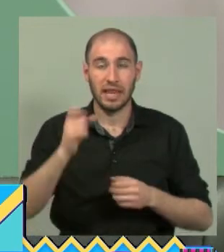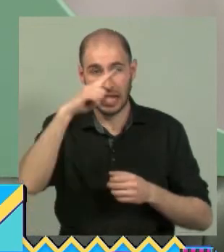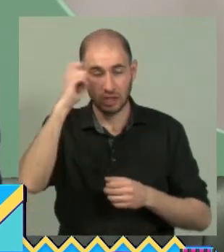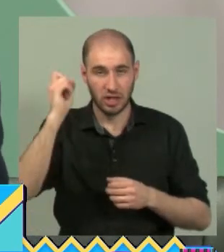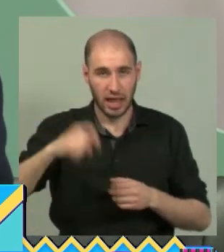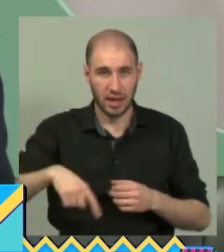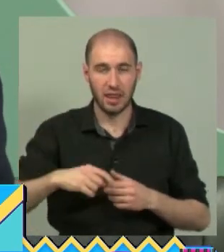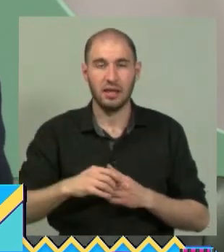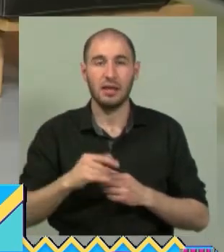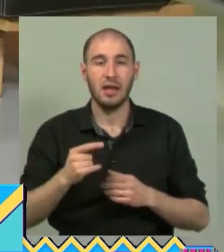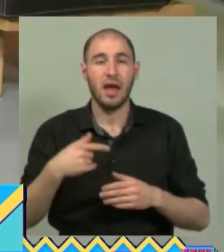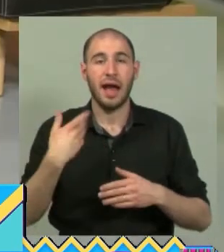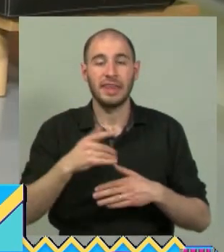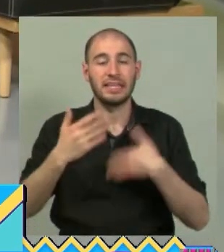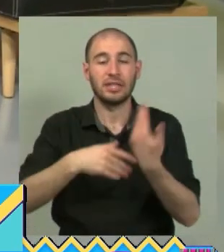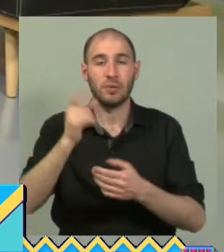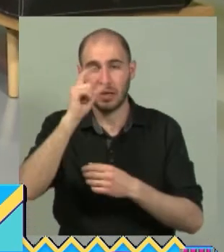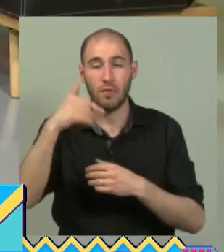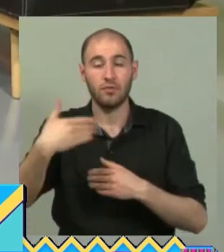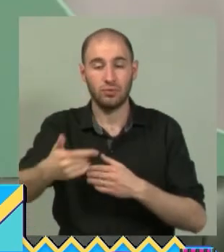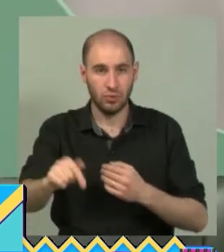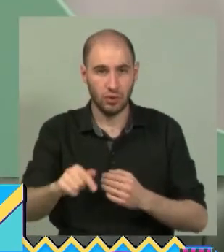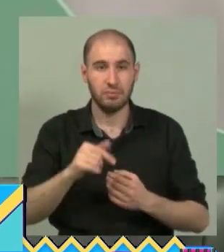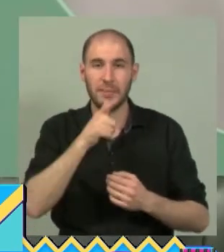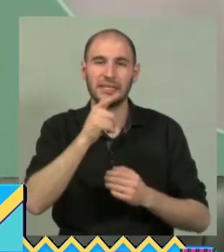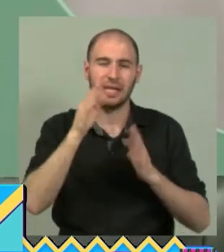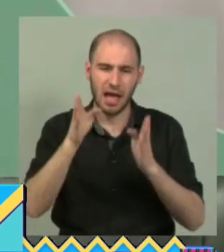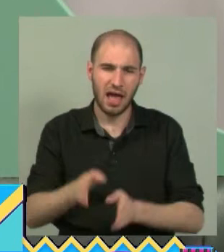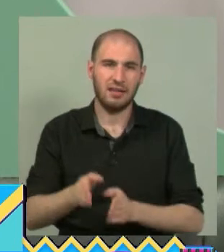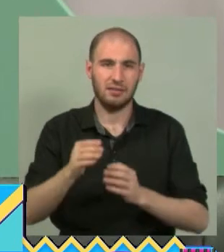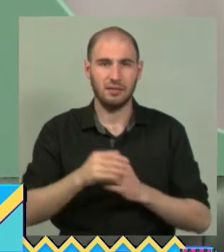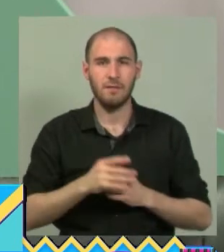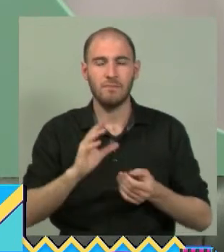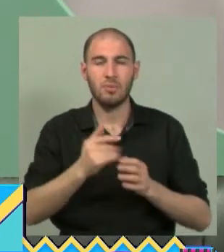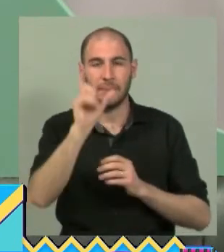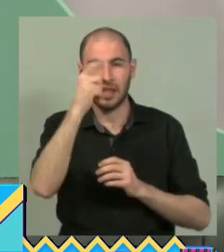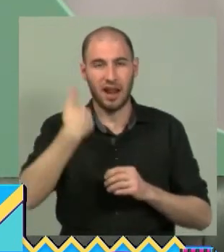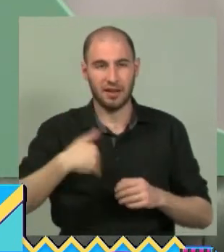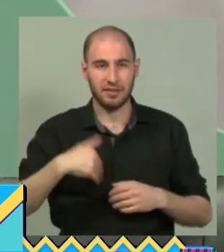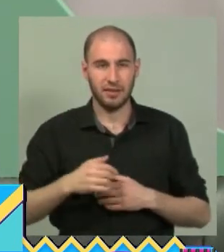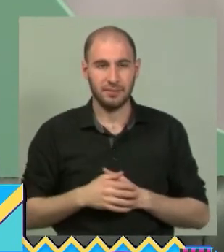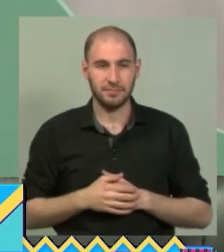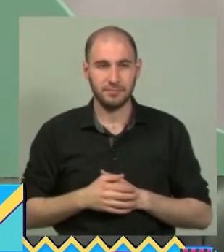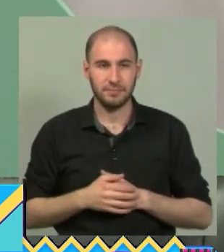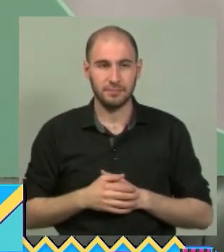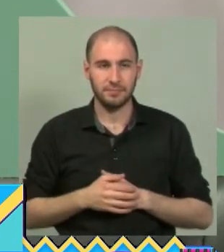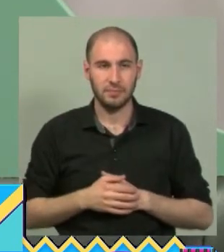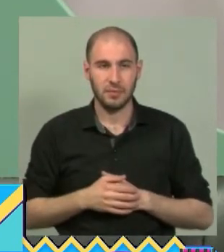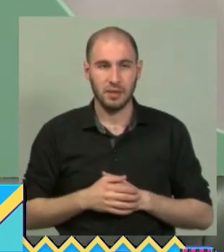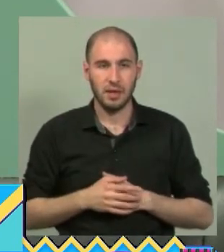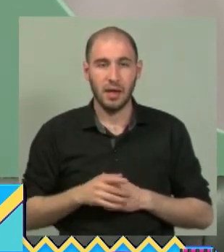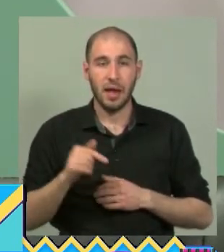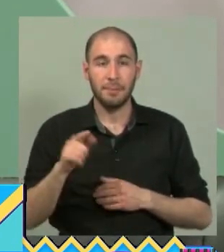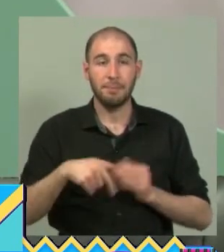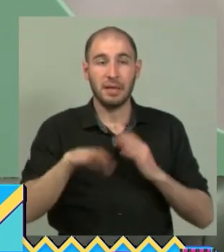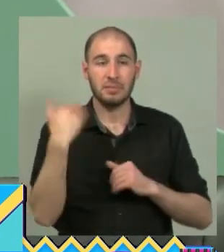nacionales que van a hacer frente al desarrollo minero futuro. Creo que por acá va el camino de la minería en la Argentina. Y fundamentalmente